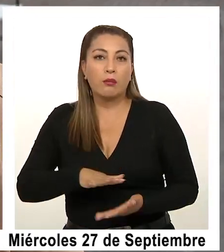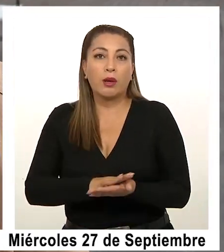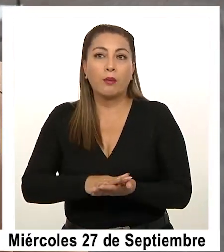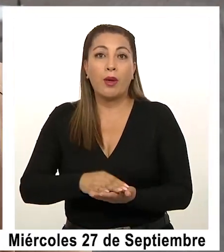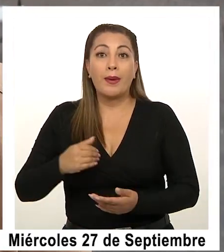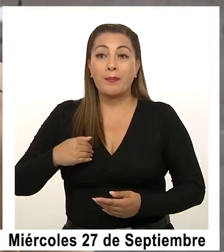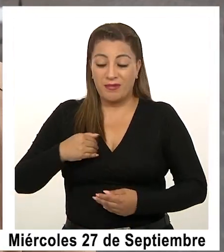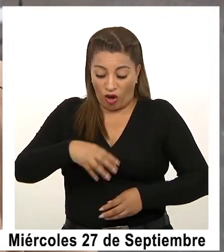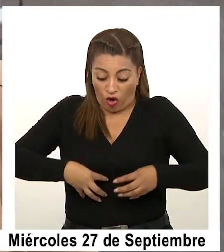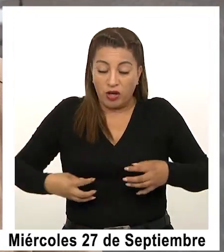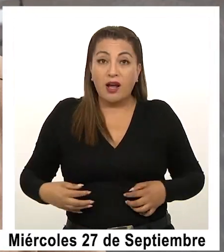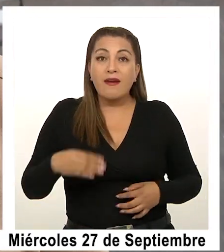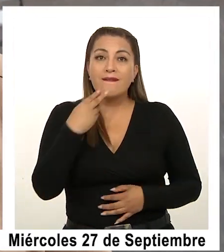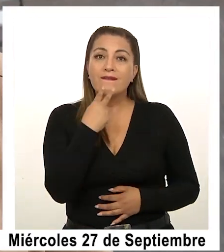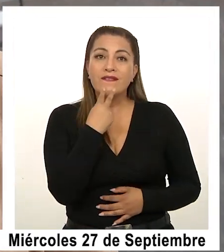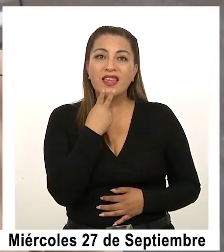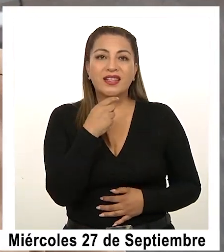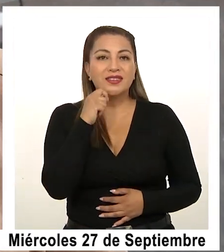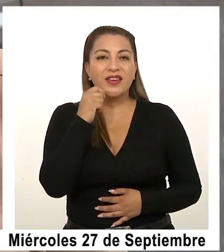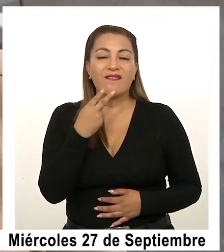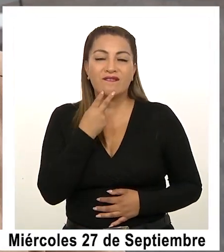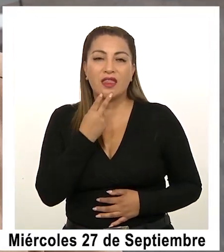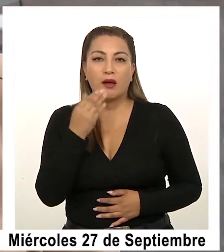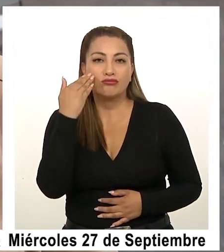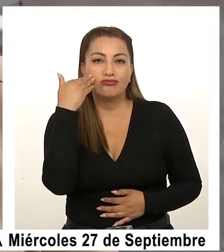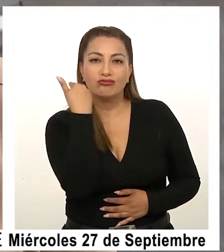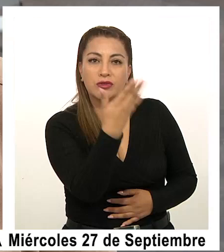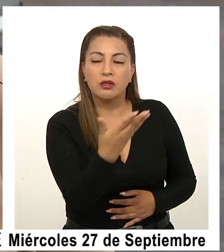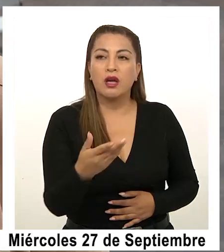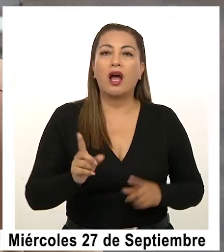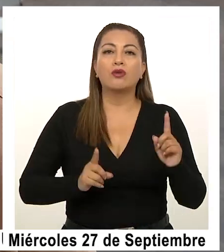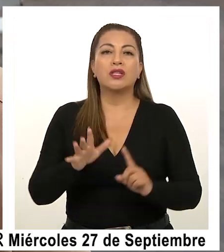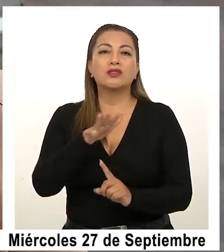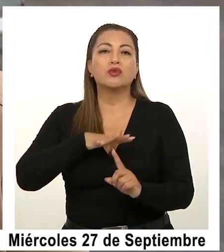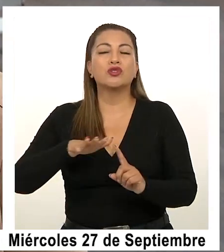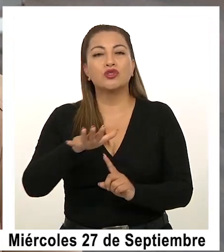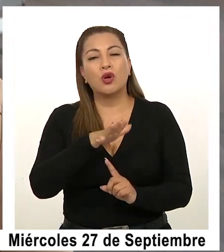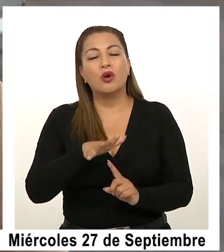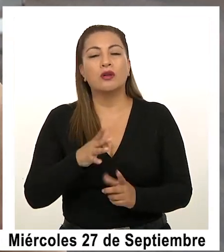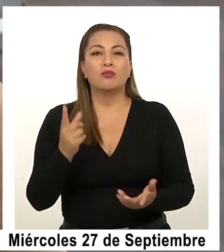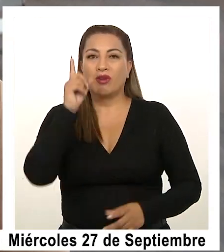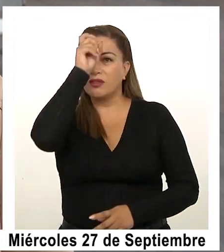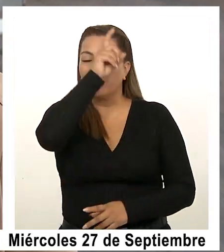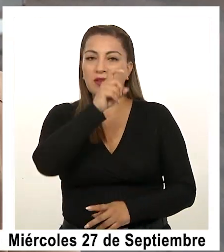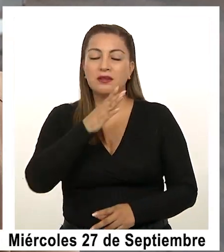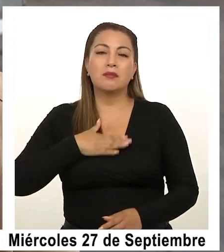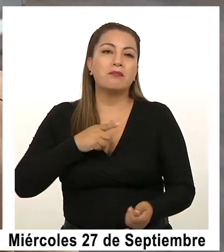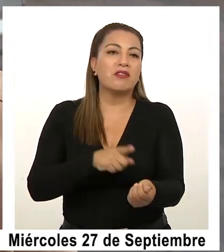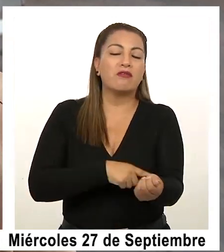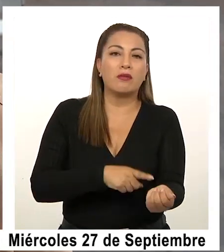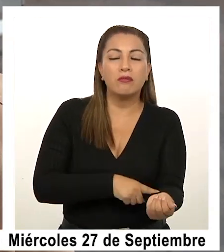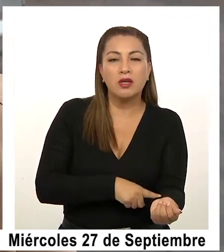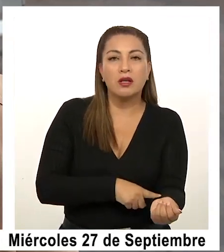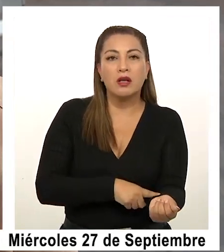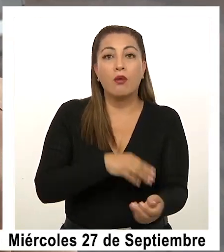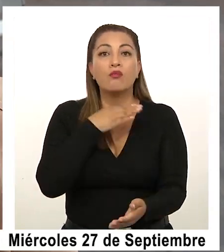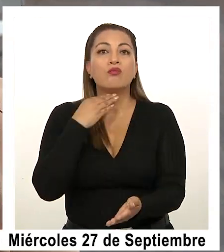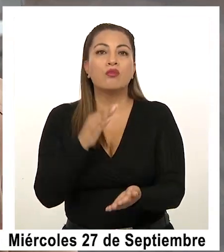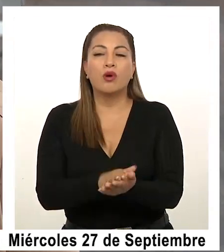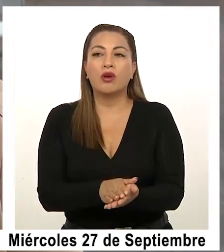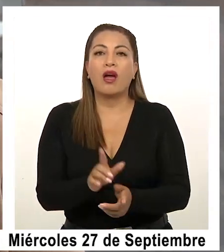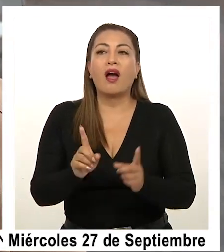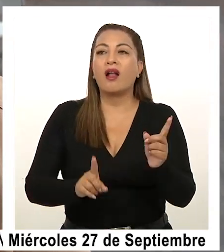vida. Lamentablemente, cuando nos enfrentamos a situaciones muy complicadas, cuando se muere un familiar, alguien muy cercano, al no saberlo, no